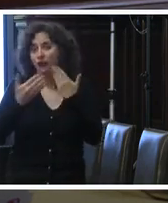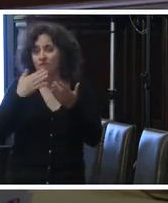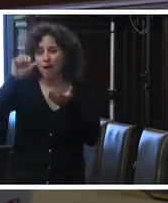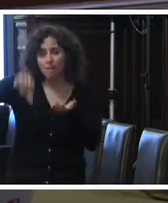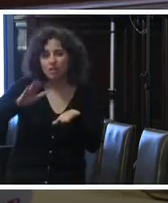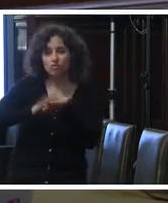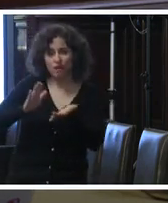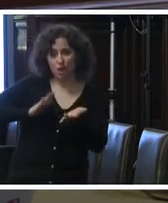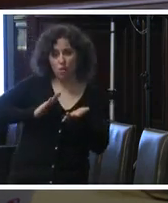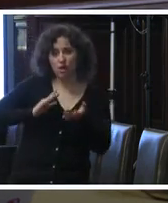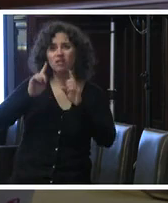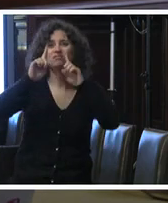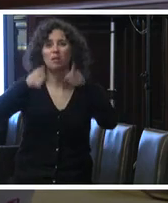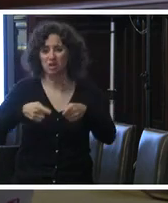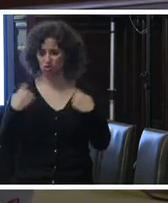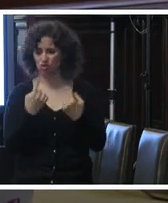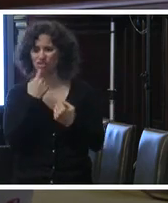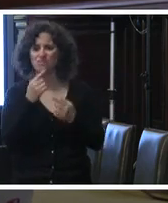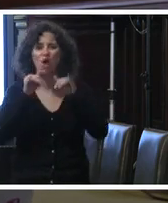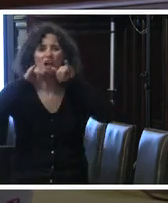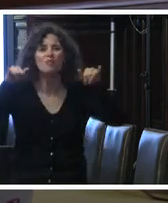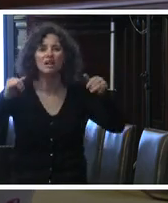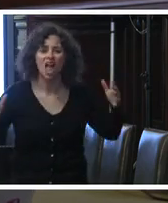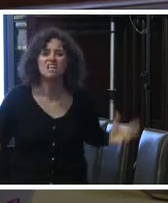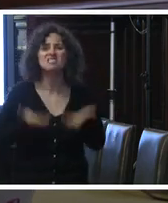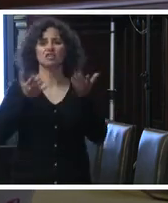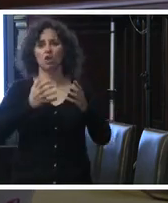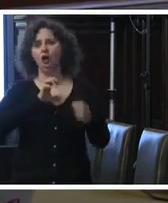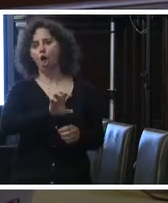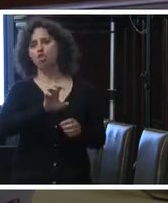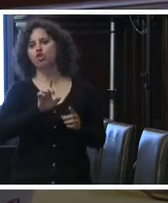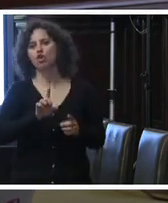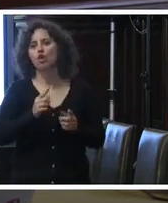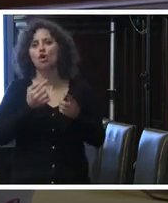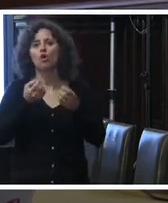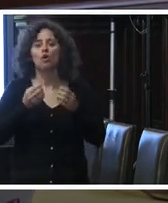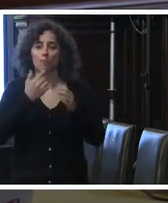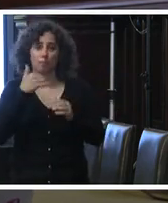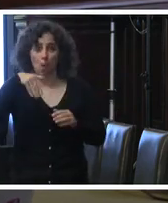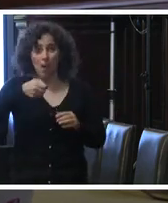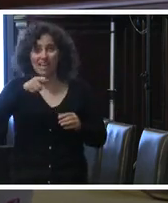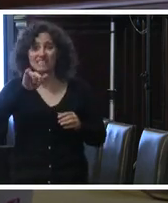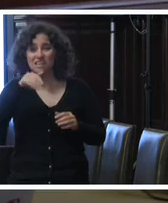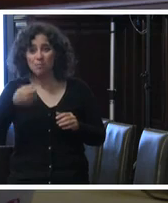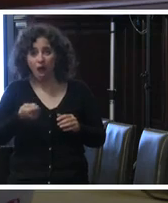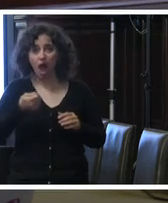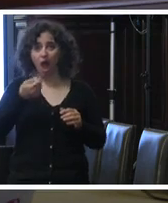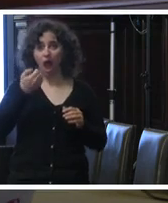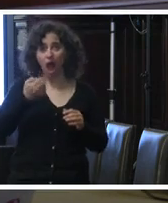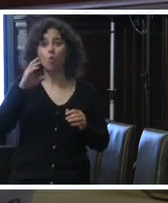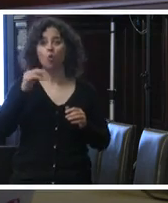difamación, sino que nosotros las estamos llamando campañas de incitación al odio. En el caso de Máxima Acuña y mi